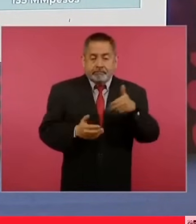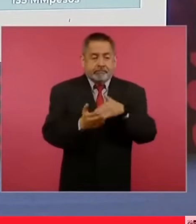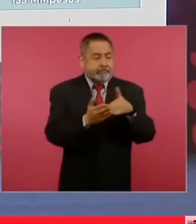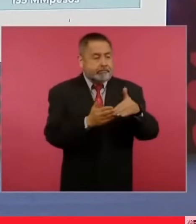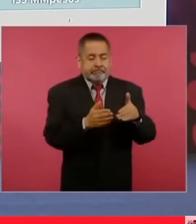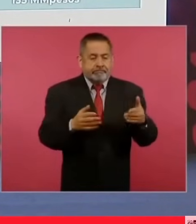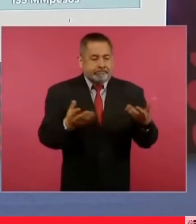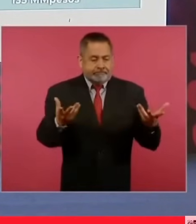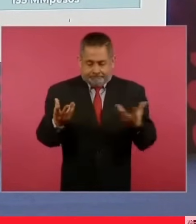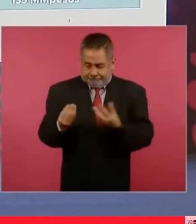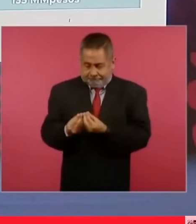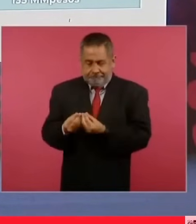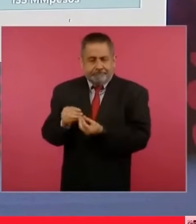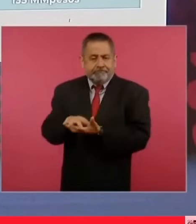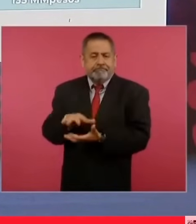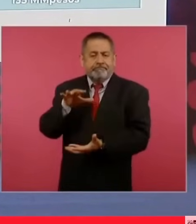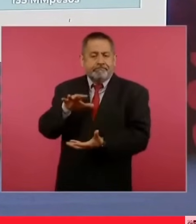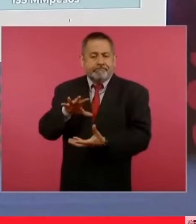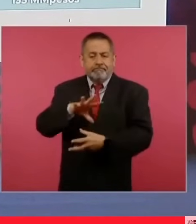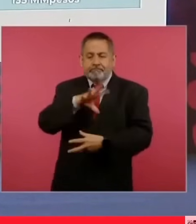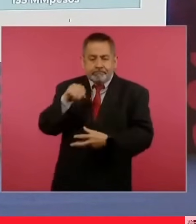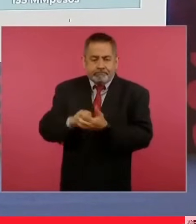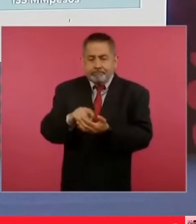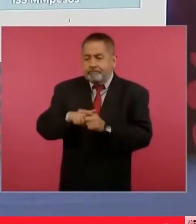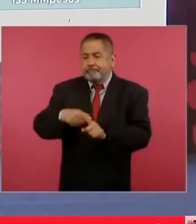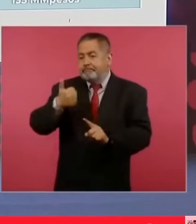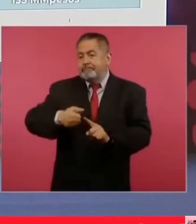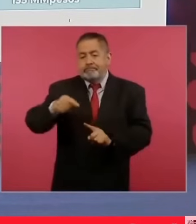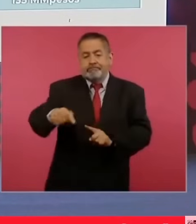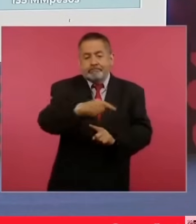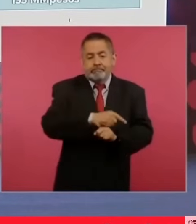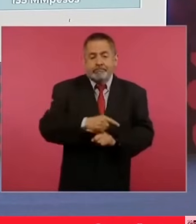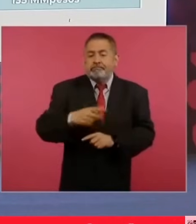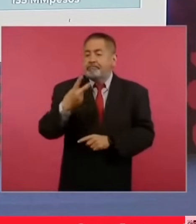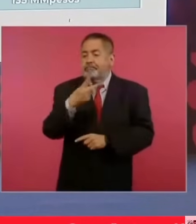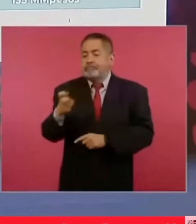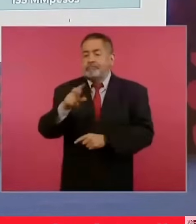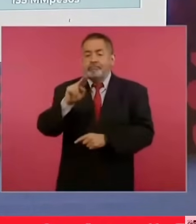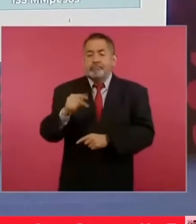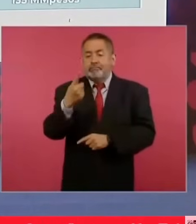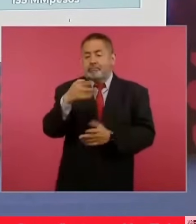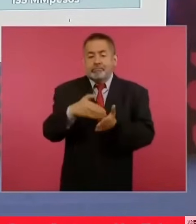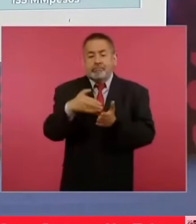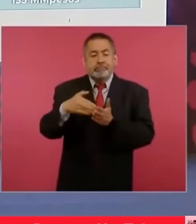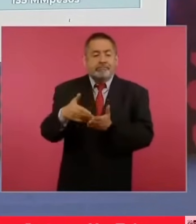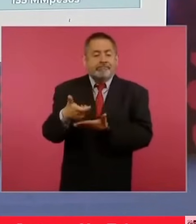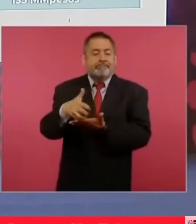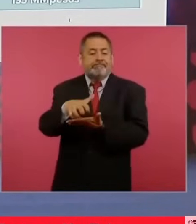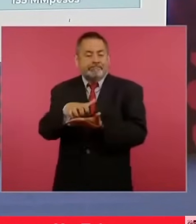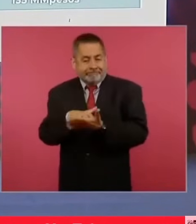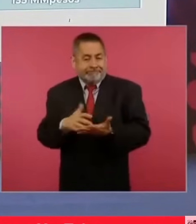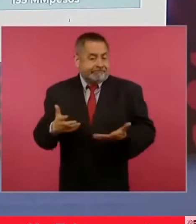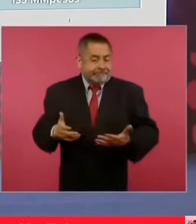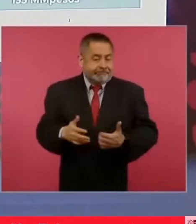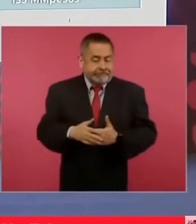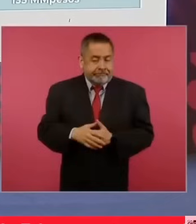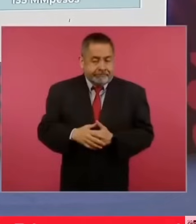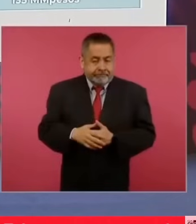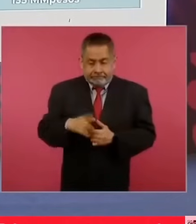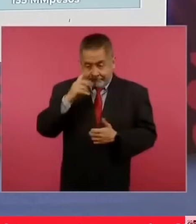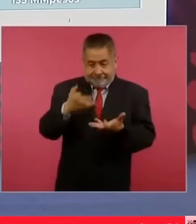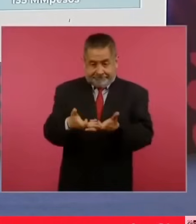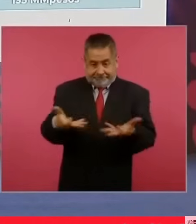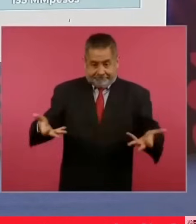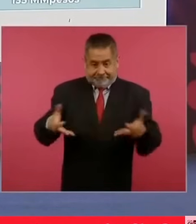Esta reducción de tiempos por pozo me ahorra 281 millones de pesos. En el caso de los terrestres,